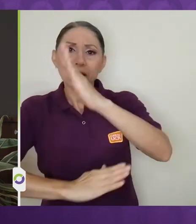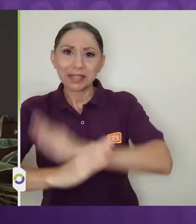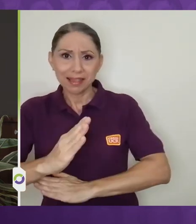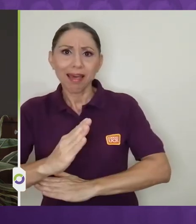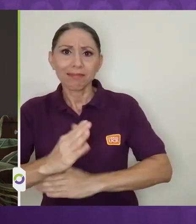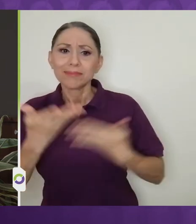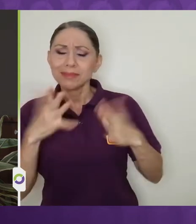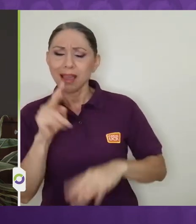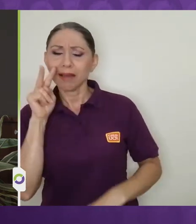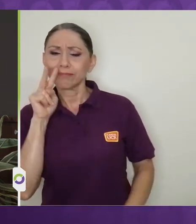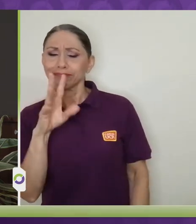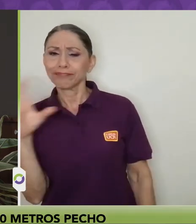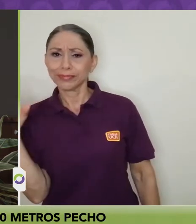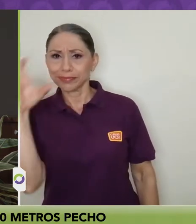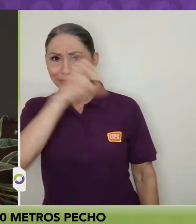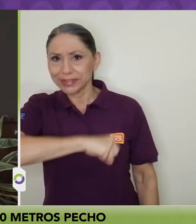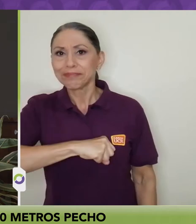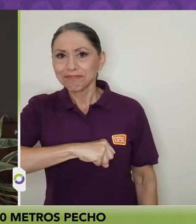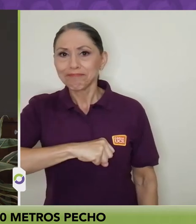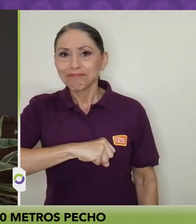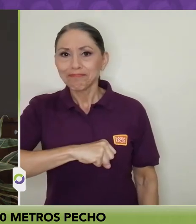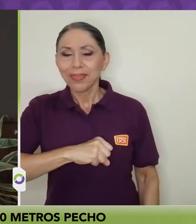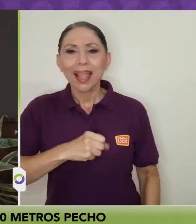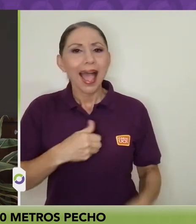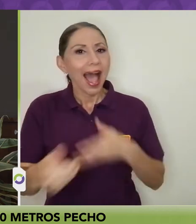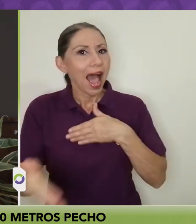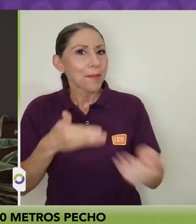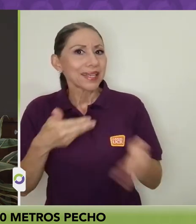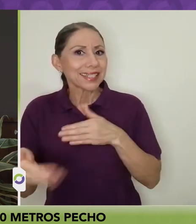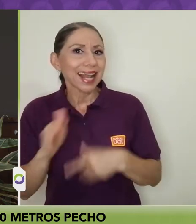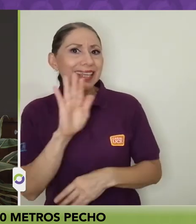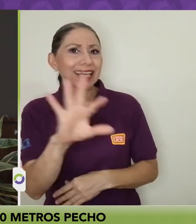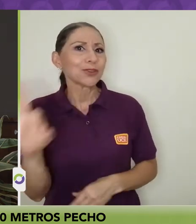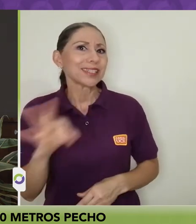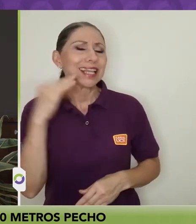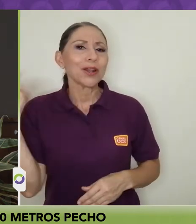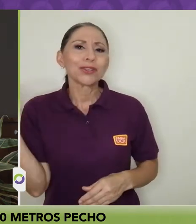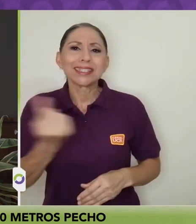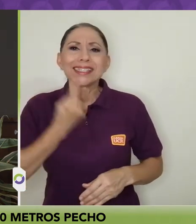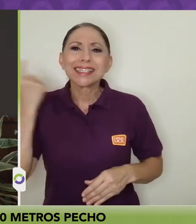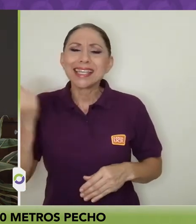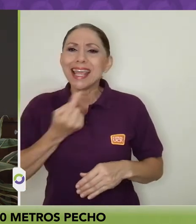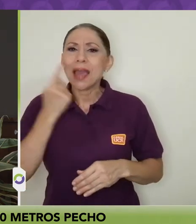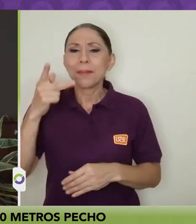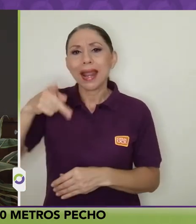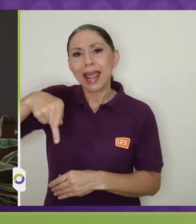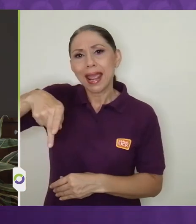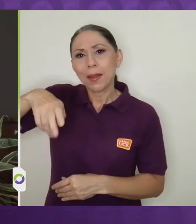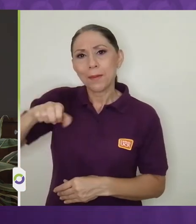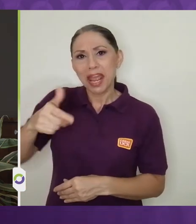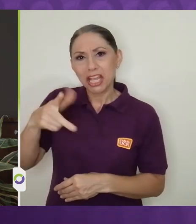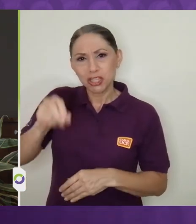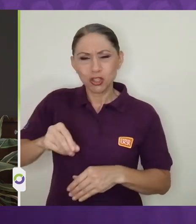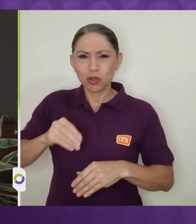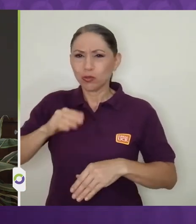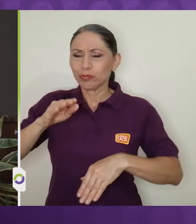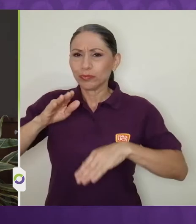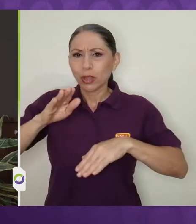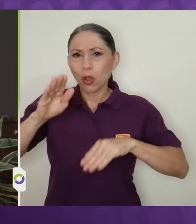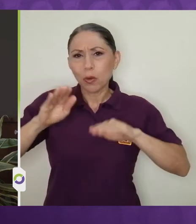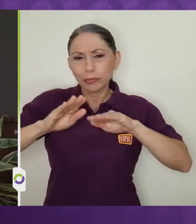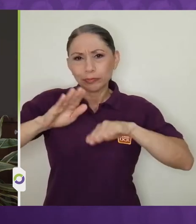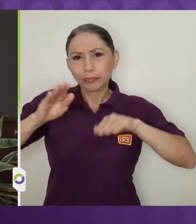haciendo más evidente y a pesar de que su estilo siempre es pecho, el estilo pecho, y